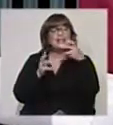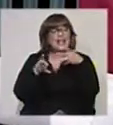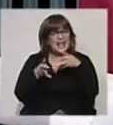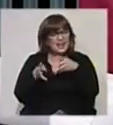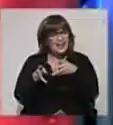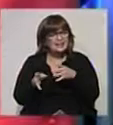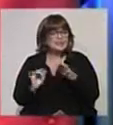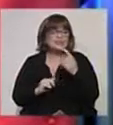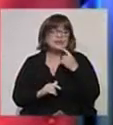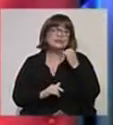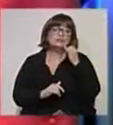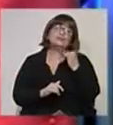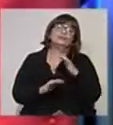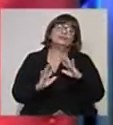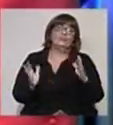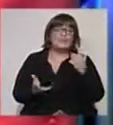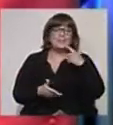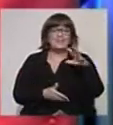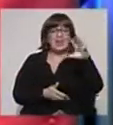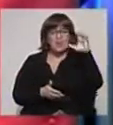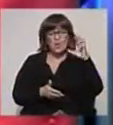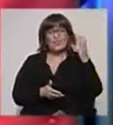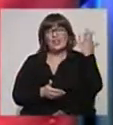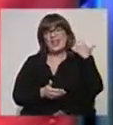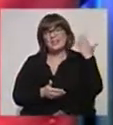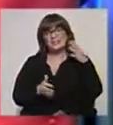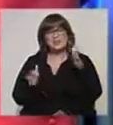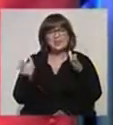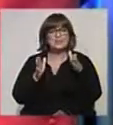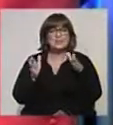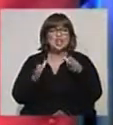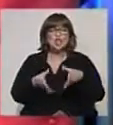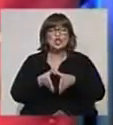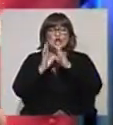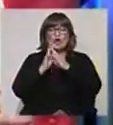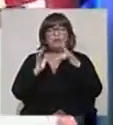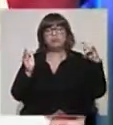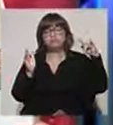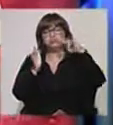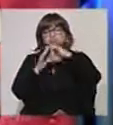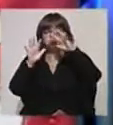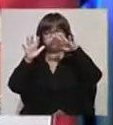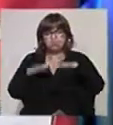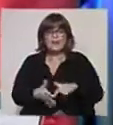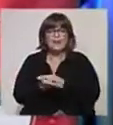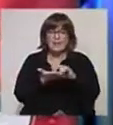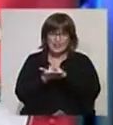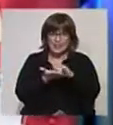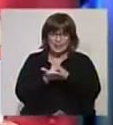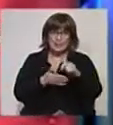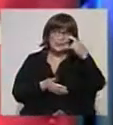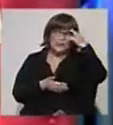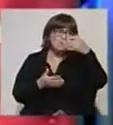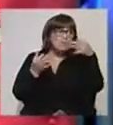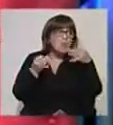acuerdo patente, en la época más o menos de las Torres Gemelas, que también uno estaba como arrancando el periodismo, decía, qué momento